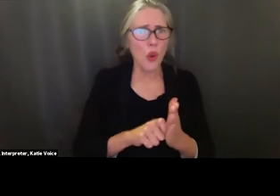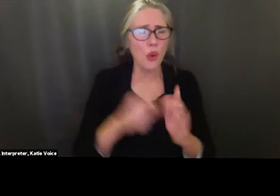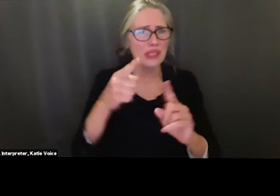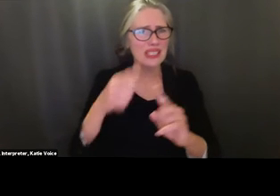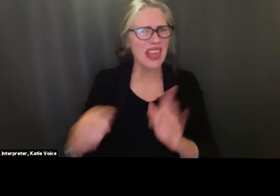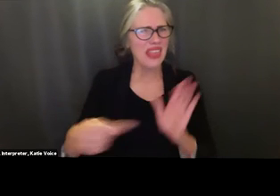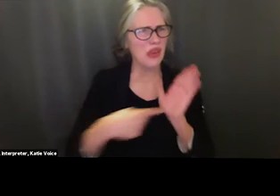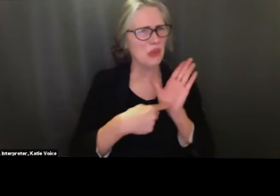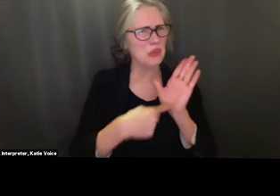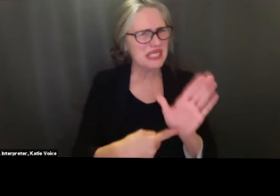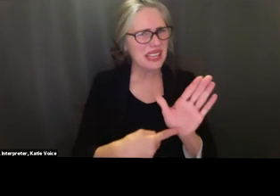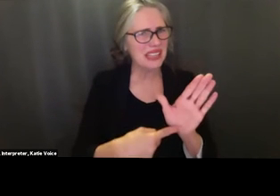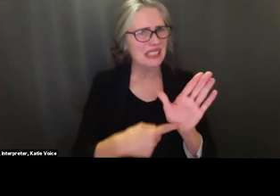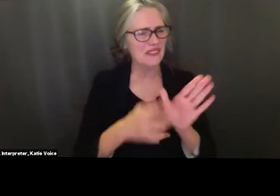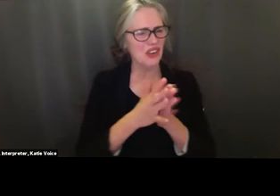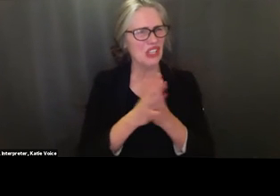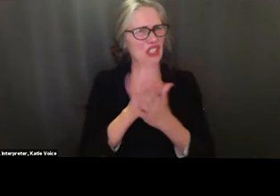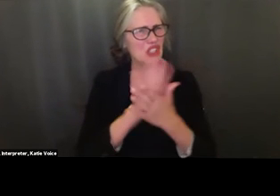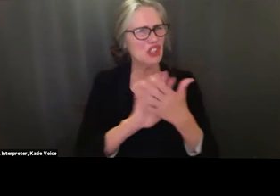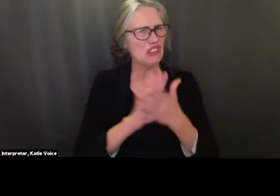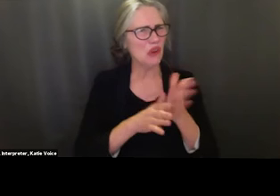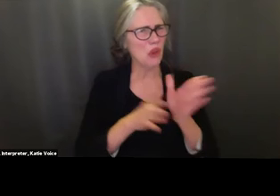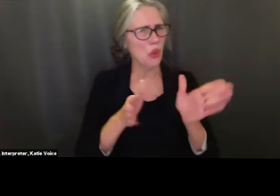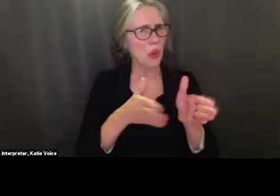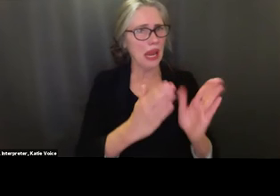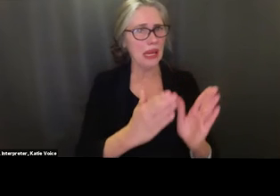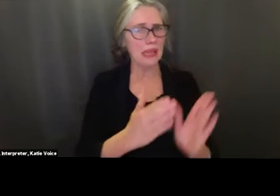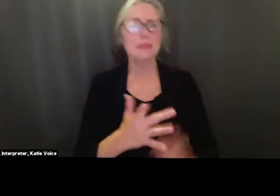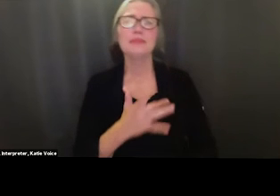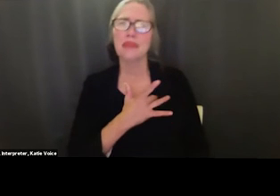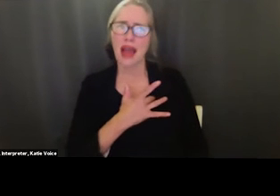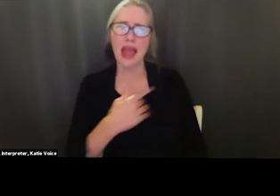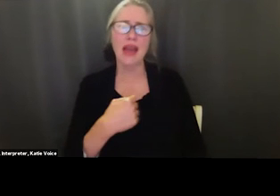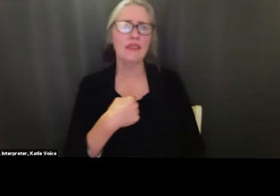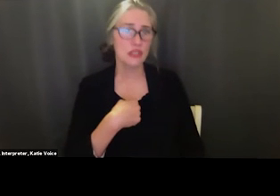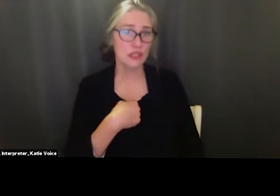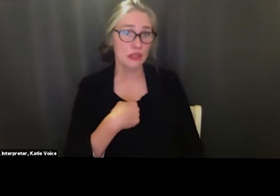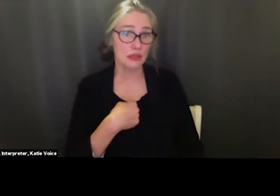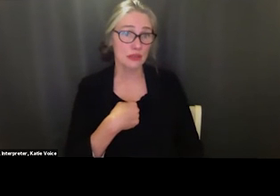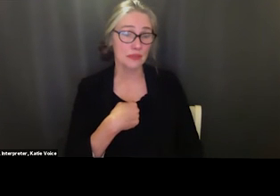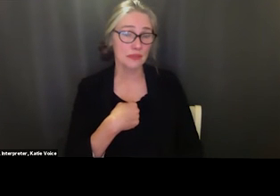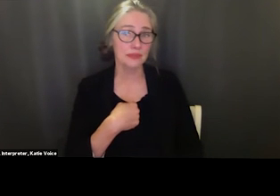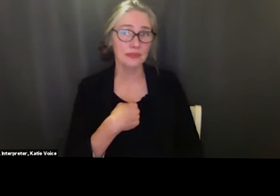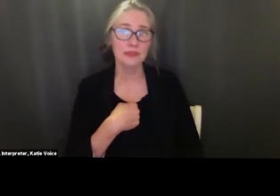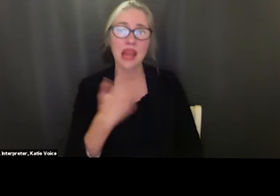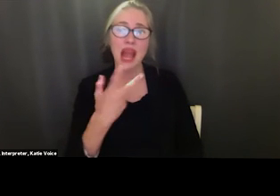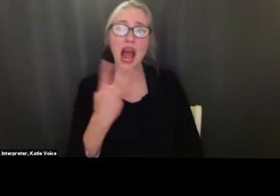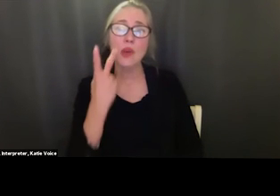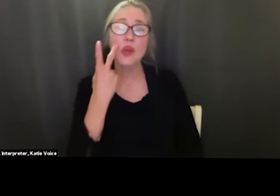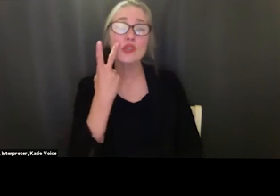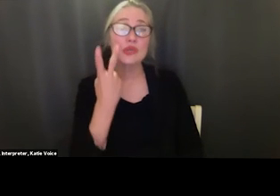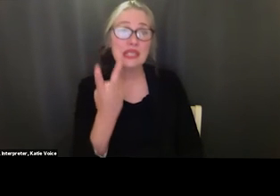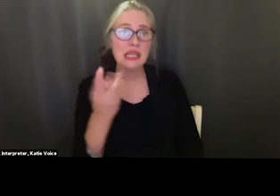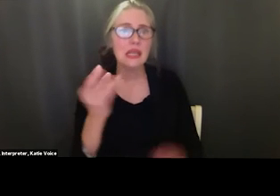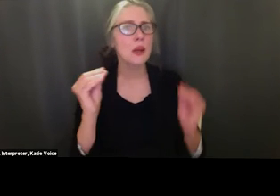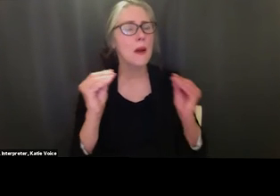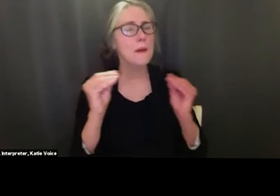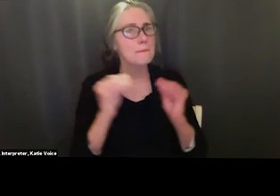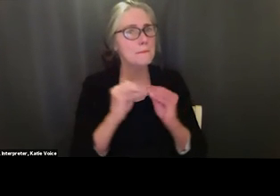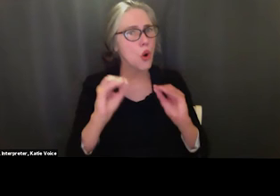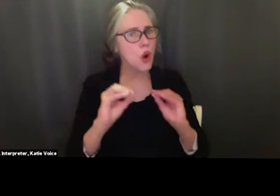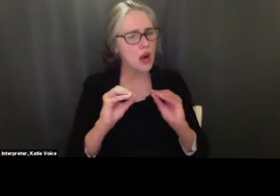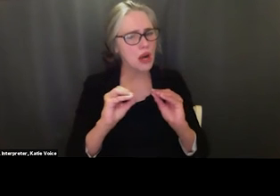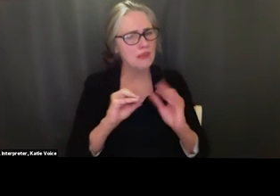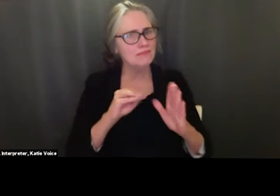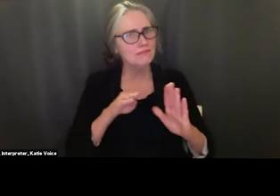una forma bastante general. Mi preocupación, yo quisiera es que sea más transparente para que yo